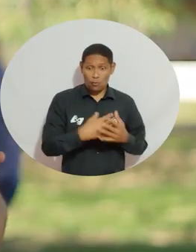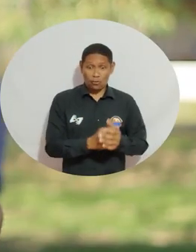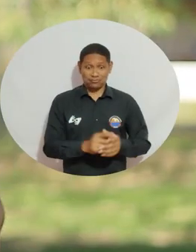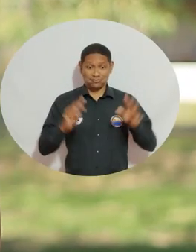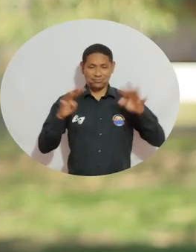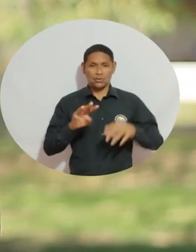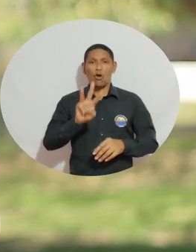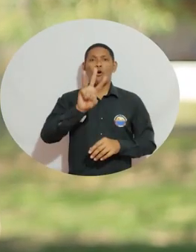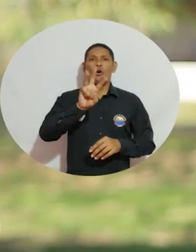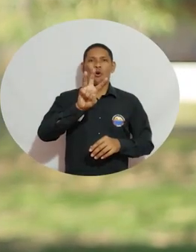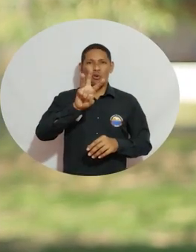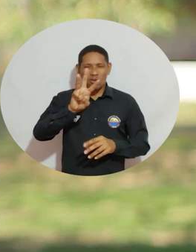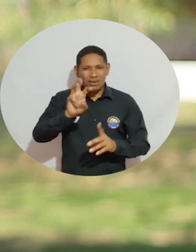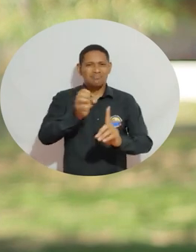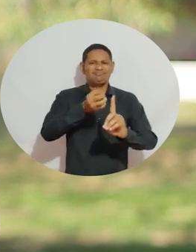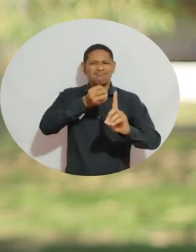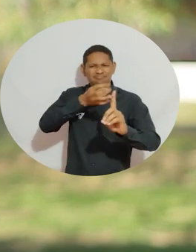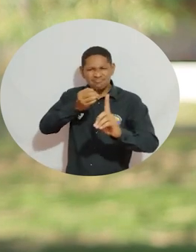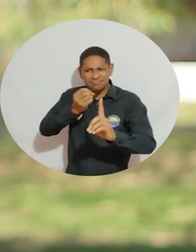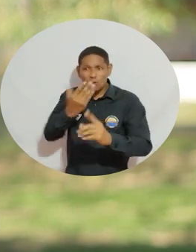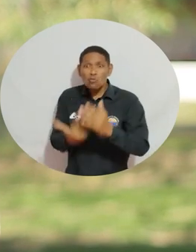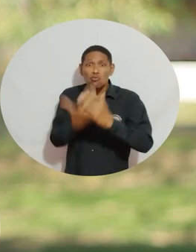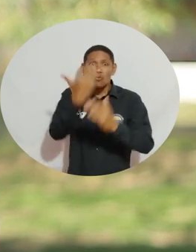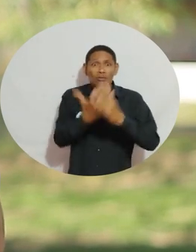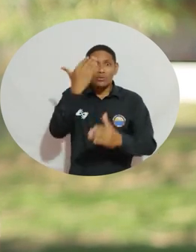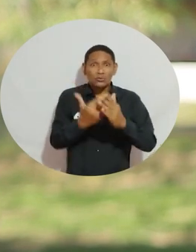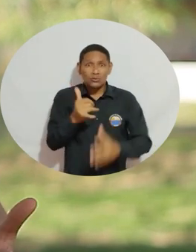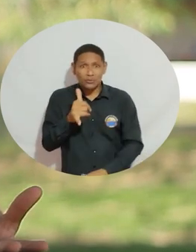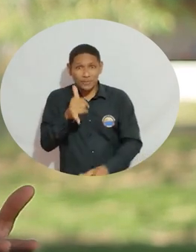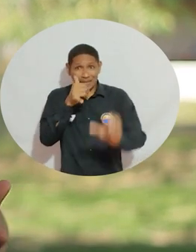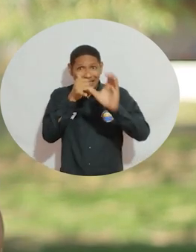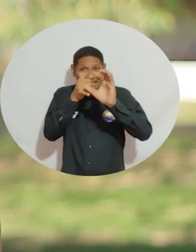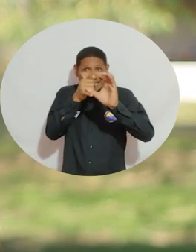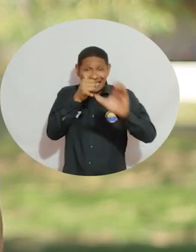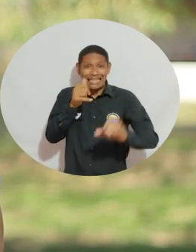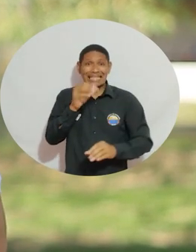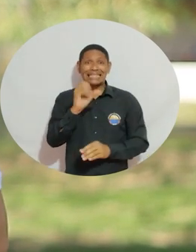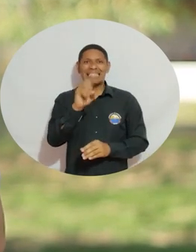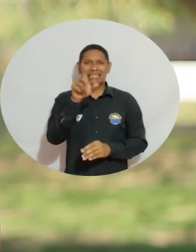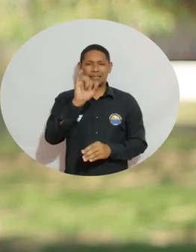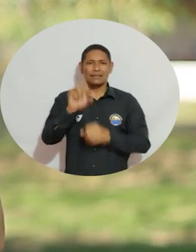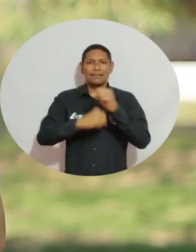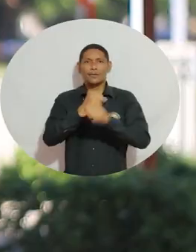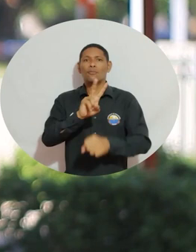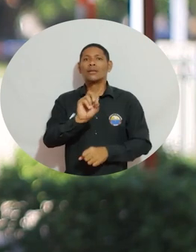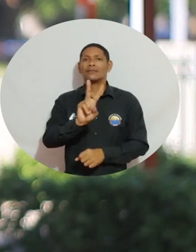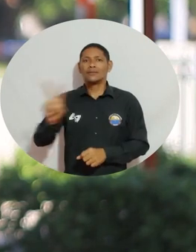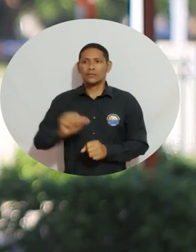Unimagdalena fue epicentro de la octava edición de la Conferencia Internacional en Innovación en Ingeniería de Sistemas SINSIS